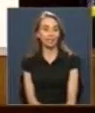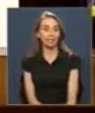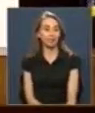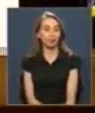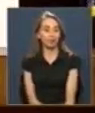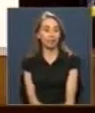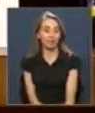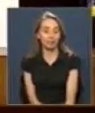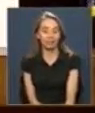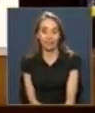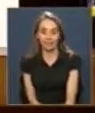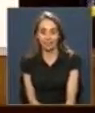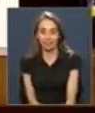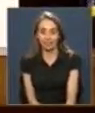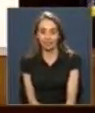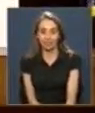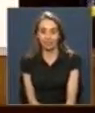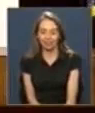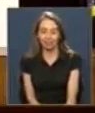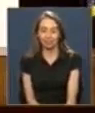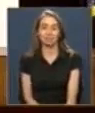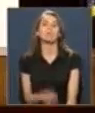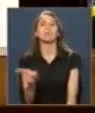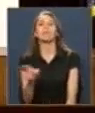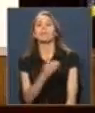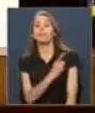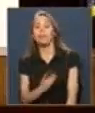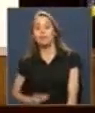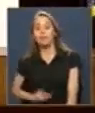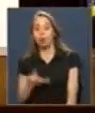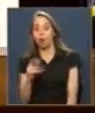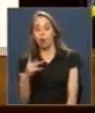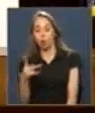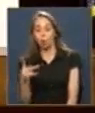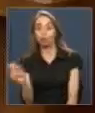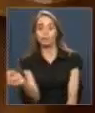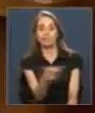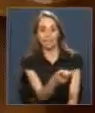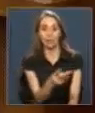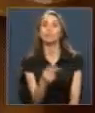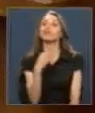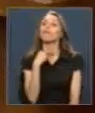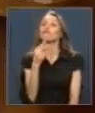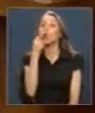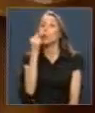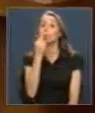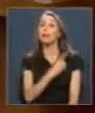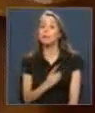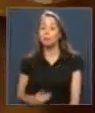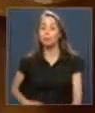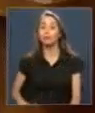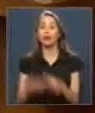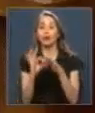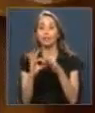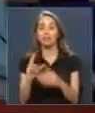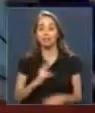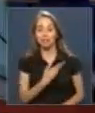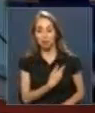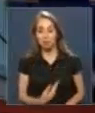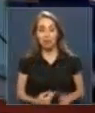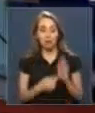Ahora sí. Y luego a la diputada Karin Luc. Gracias, presidente. Este proyecto tiene un